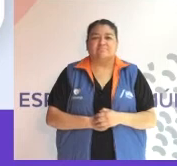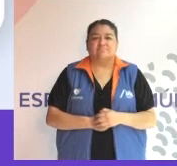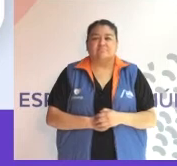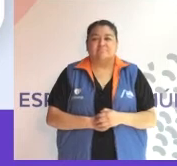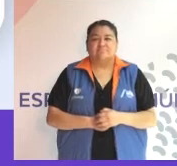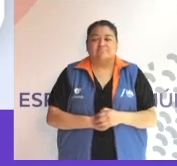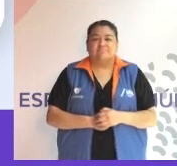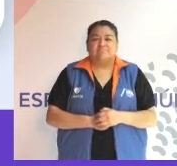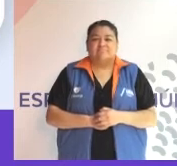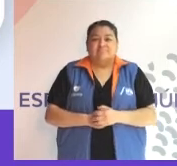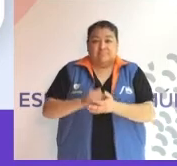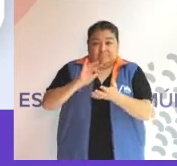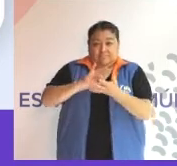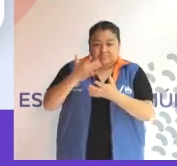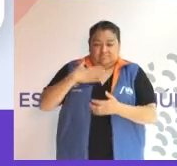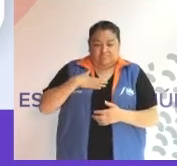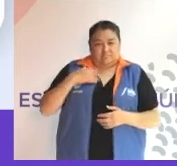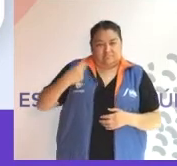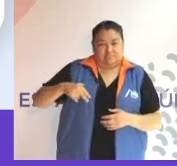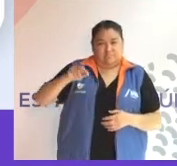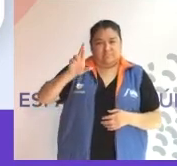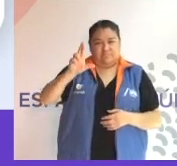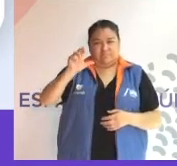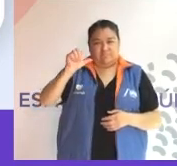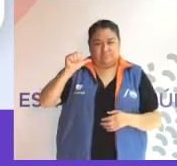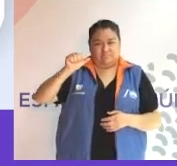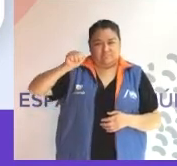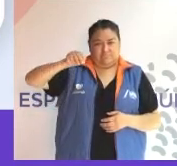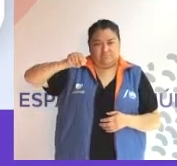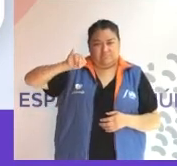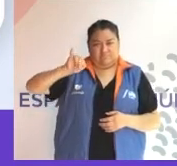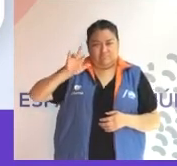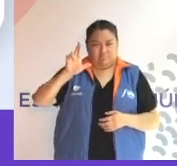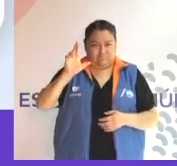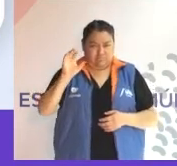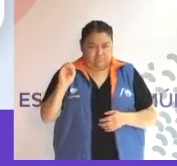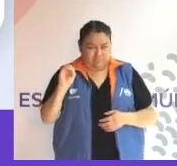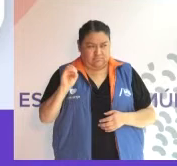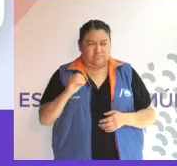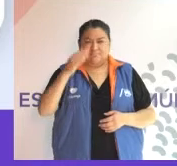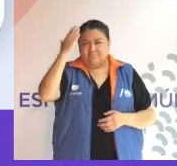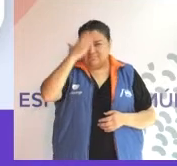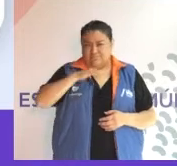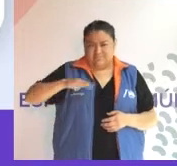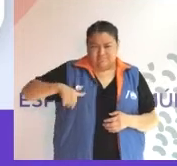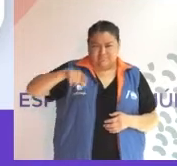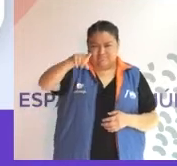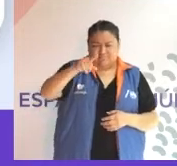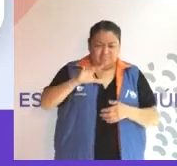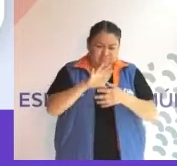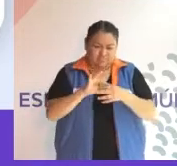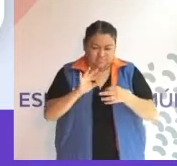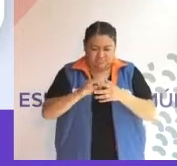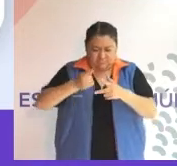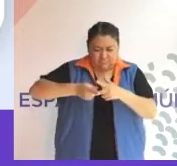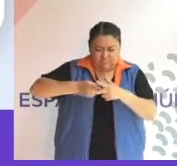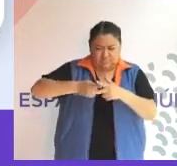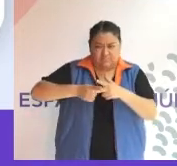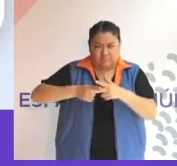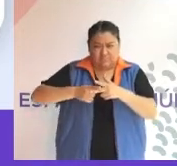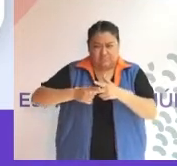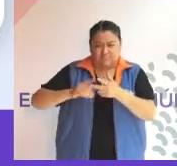Muchas gracias. Ramiro Tapia. Dentro del monto que estabas mencionando de los 25,000 millones de